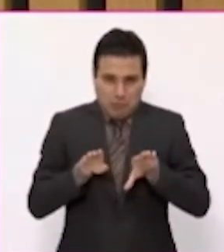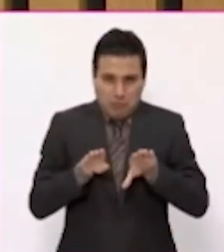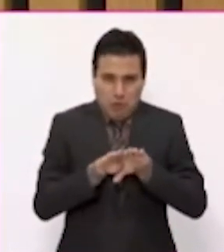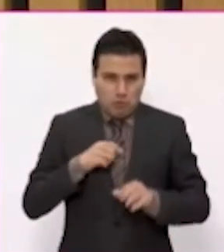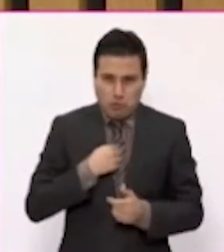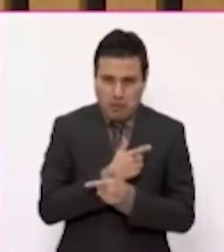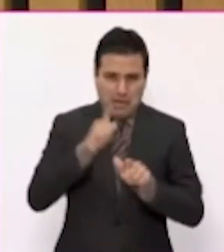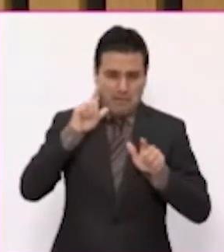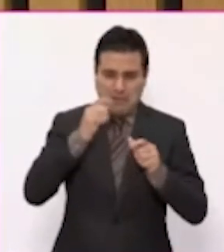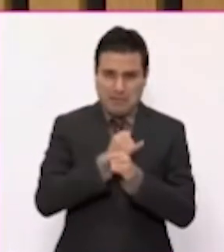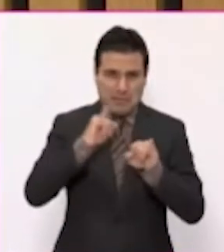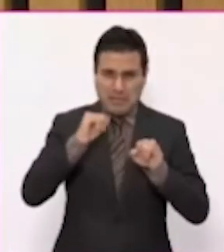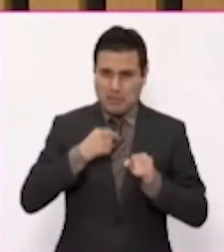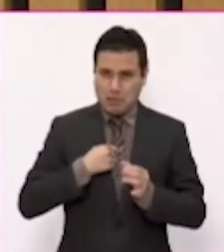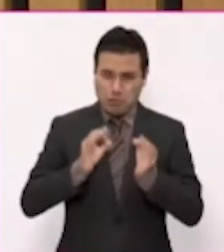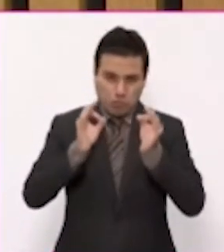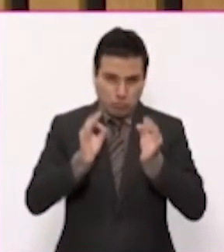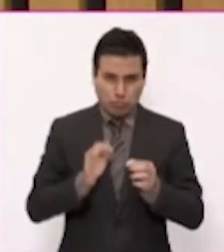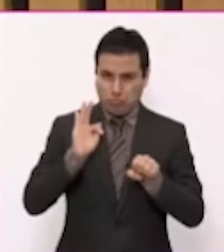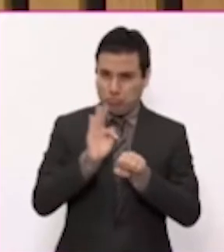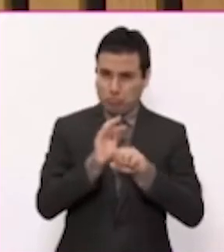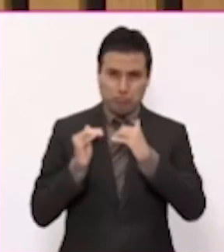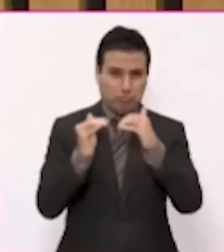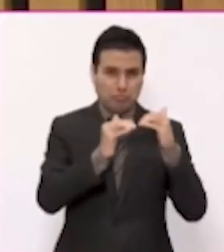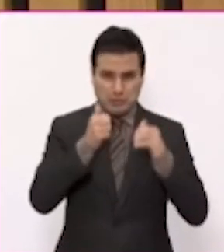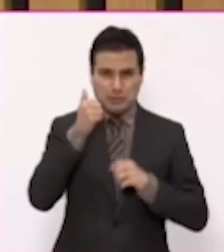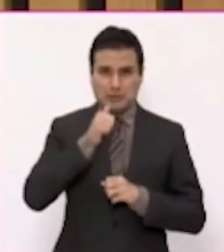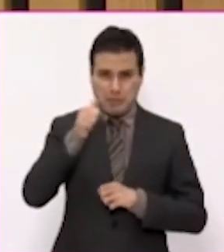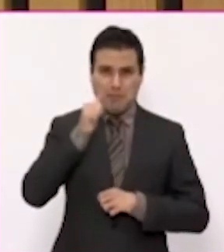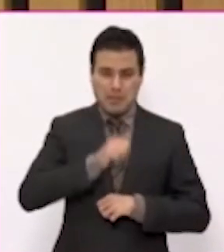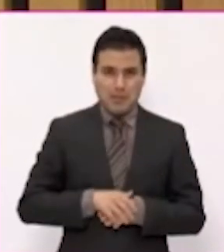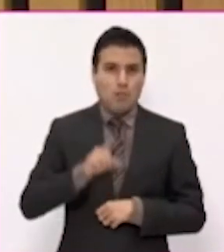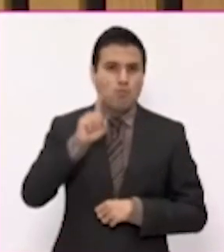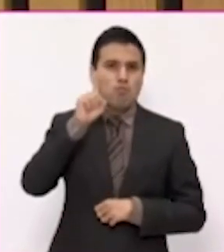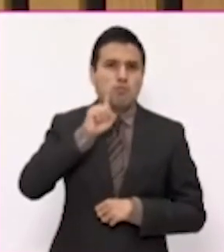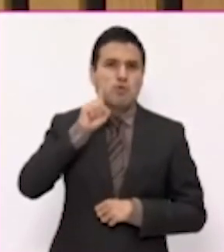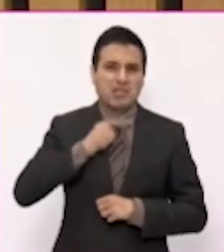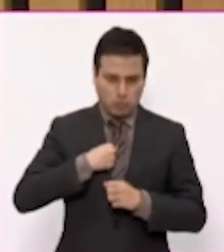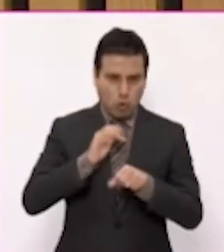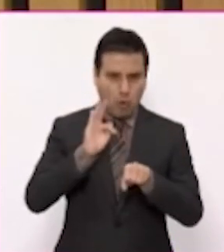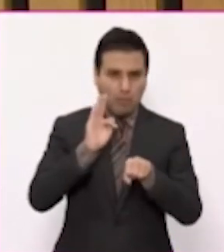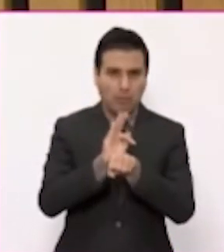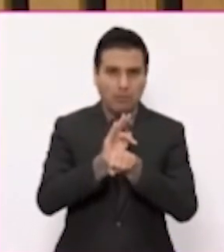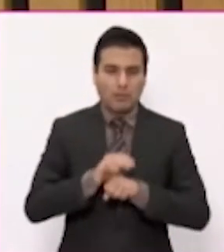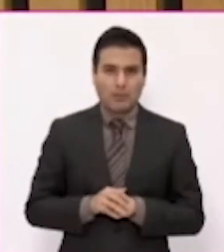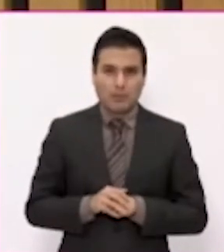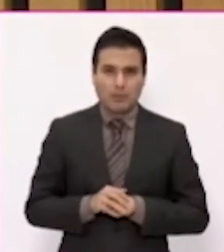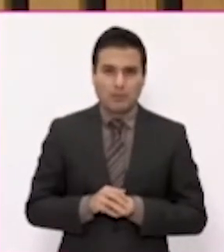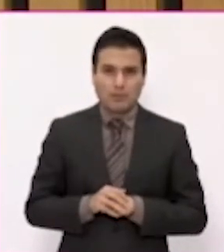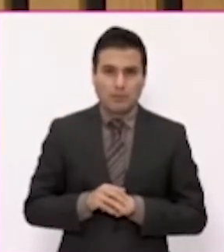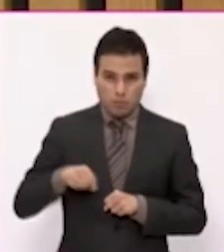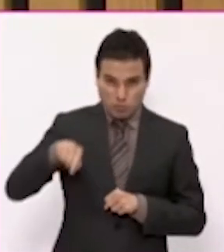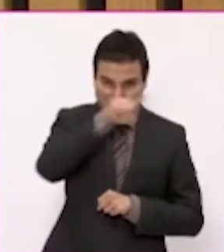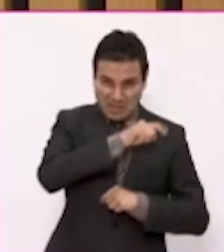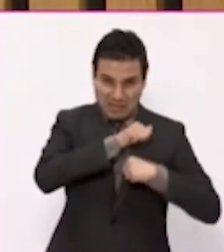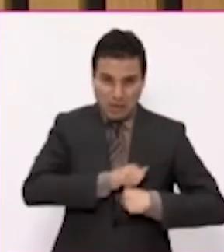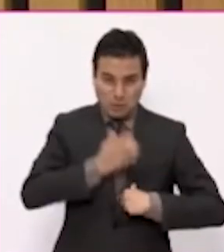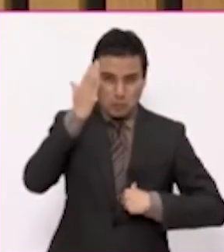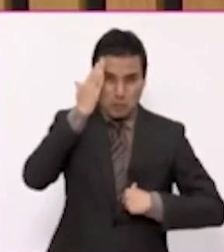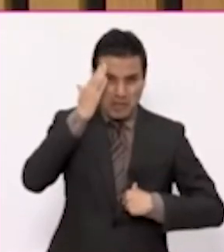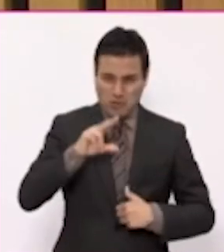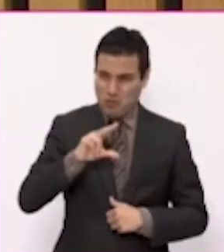comprometido, igualitario y siempre del lado de la lucha de las mujeres. No les reconozco ninguna autoridad, no